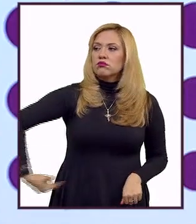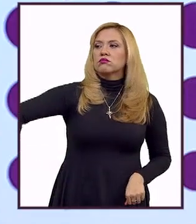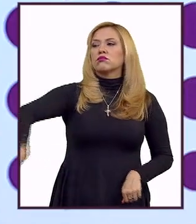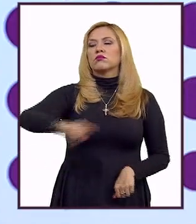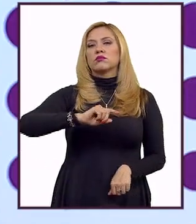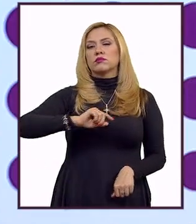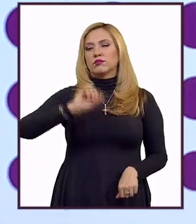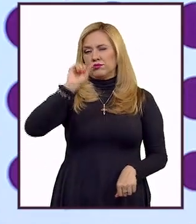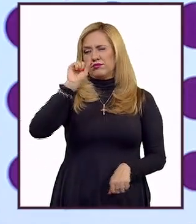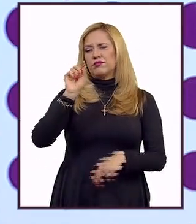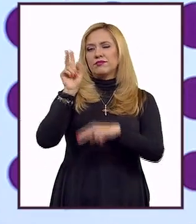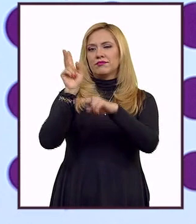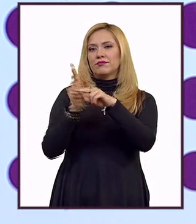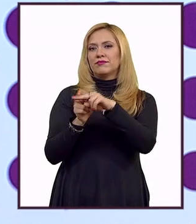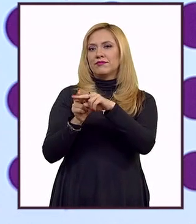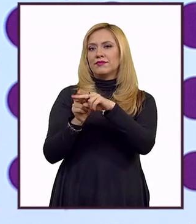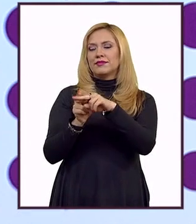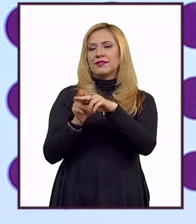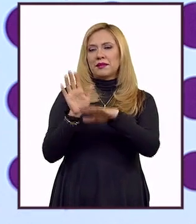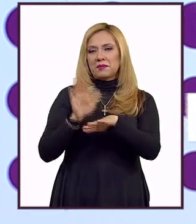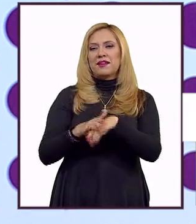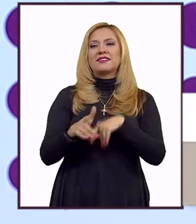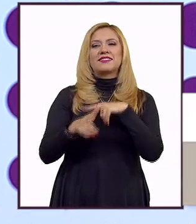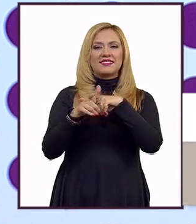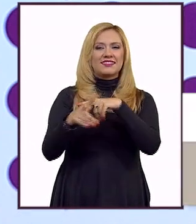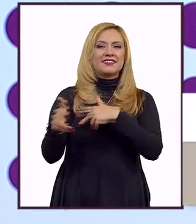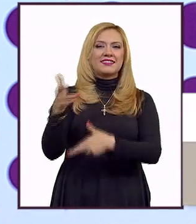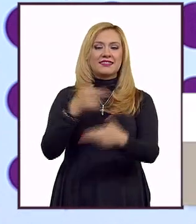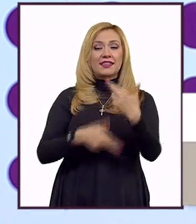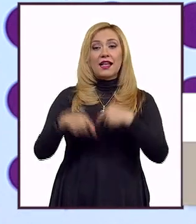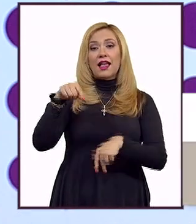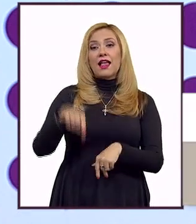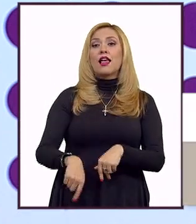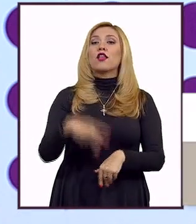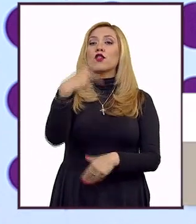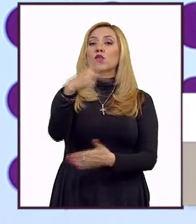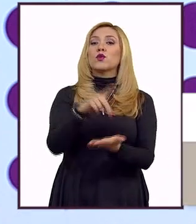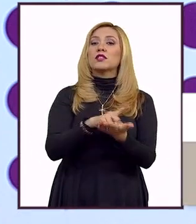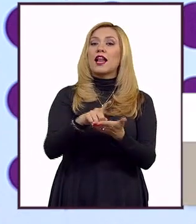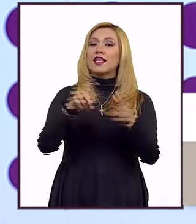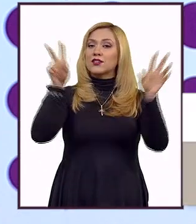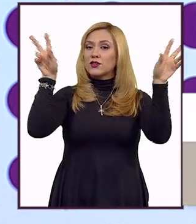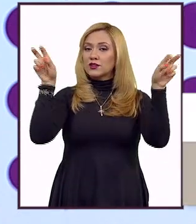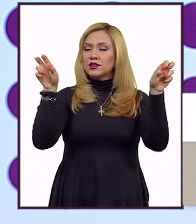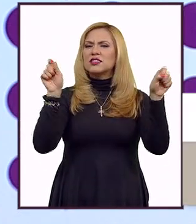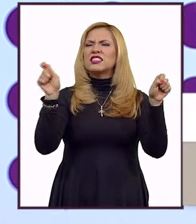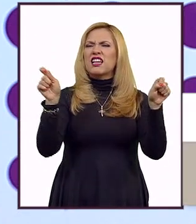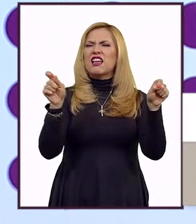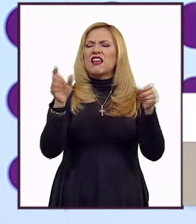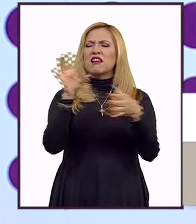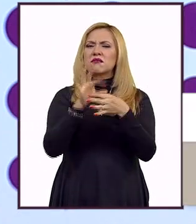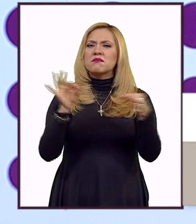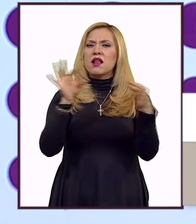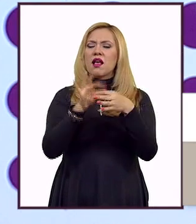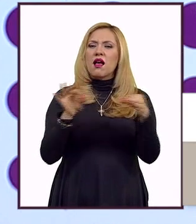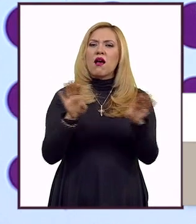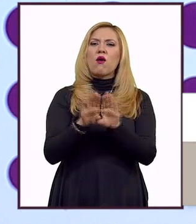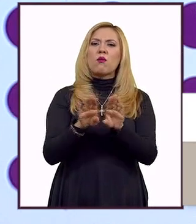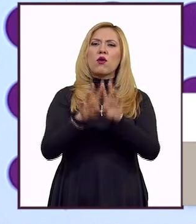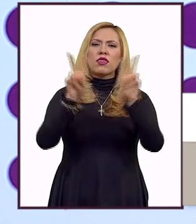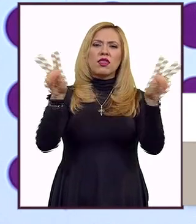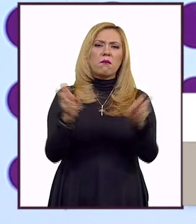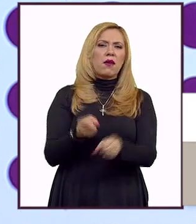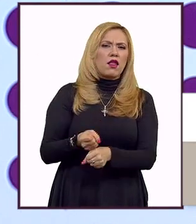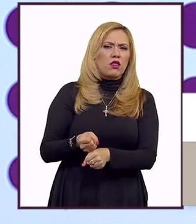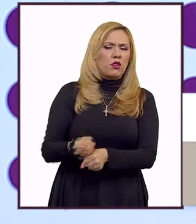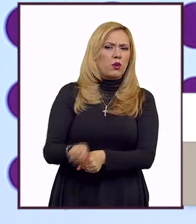Es momento de hacer una segunda pausa, ya regresamos. Les recuerdo que estamos en su programa Tus Derechos y estamos hablando sobre la tortura, un delito y